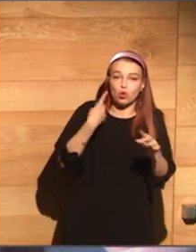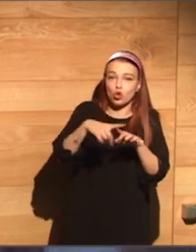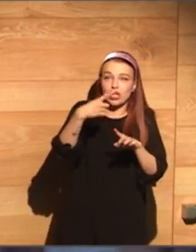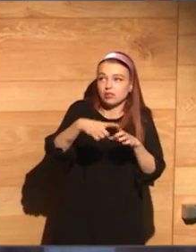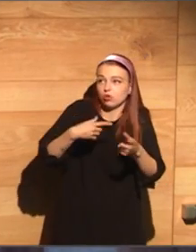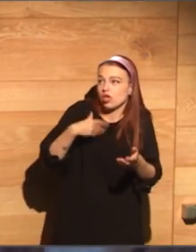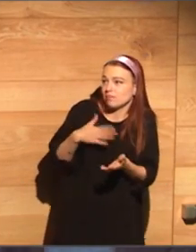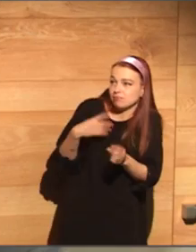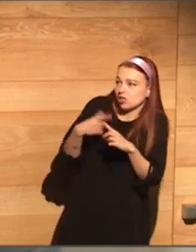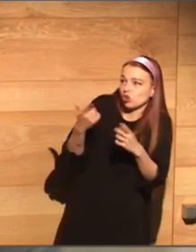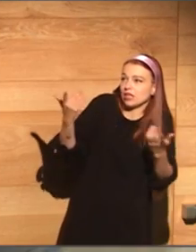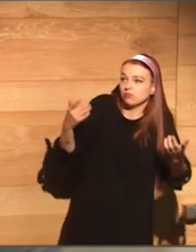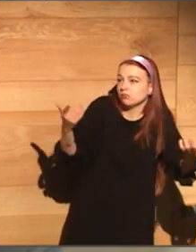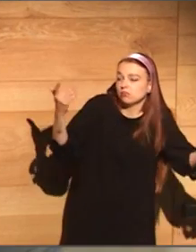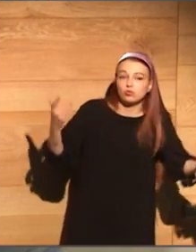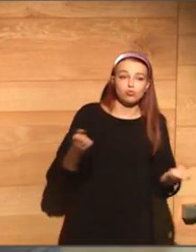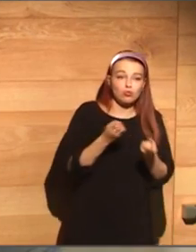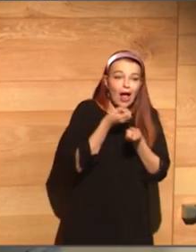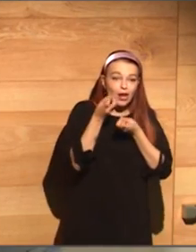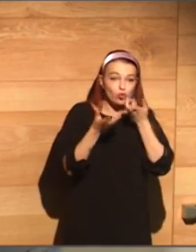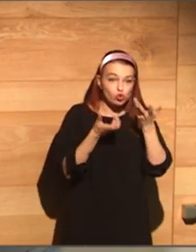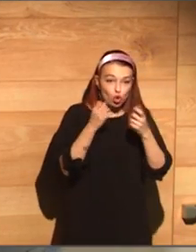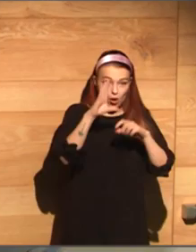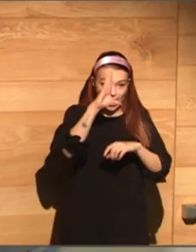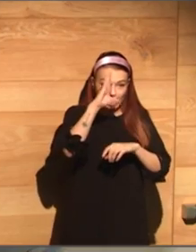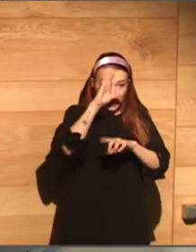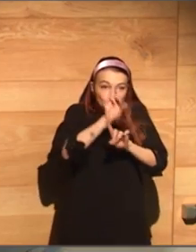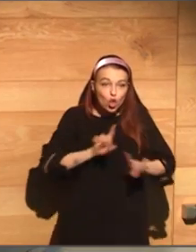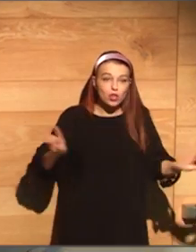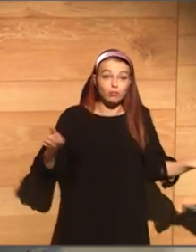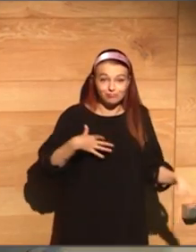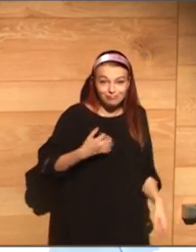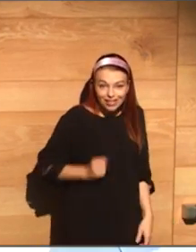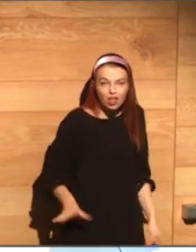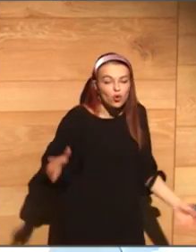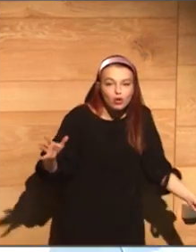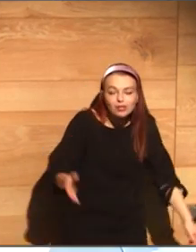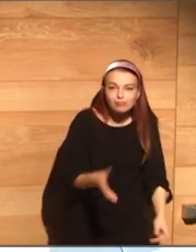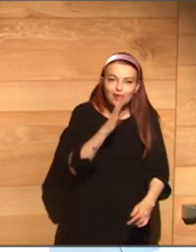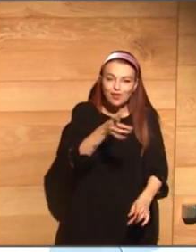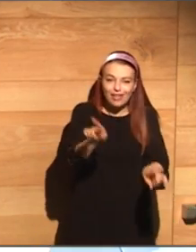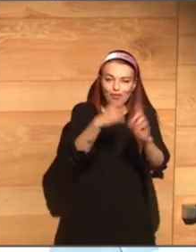movidas, mis cosas, pues escondido en un arbusto, por lo que fuera. Cagando. Por lo que fuera, no, por favor.